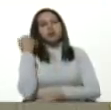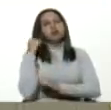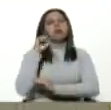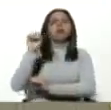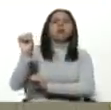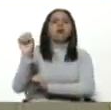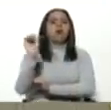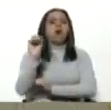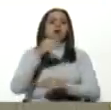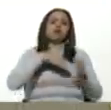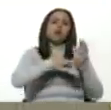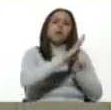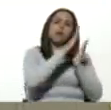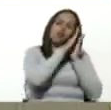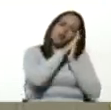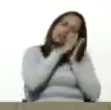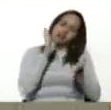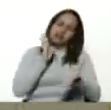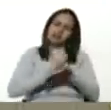nos vamos a dormir tranquilos, no.